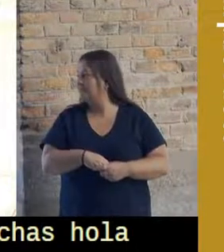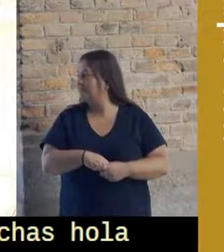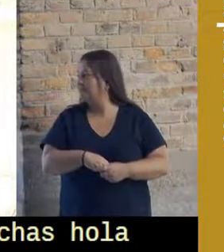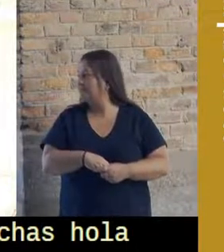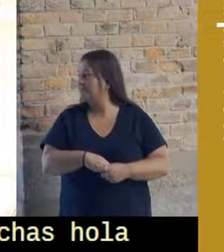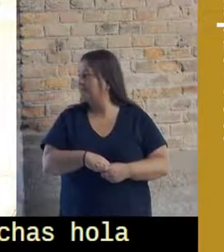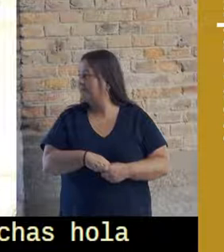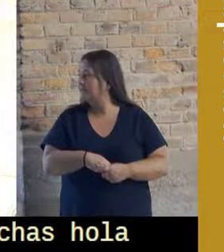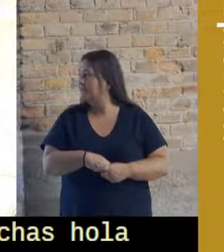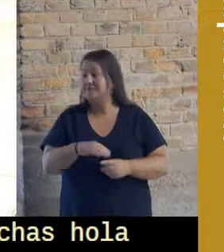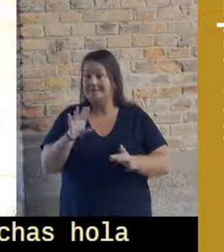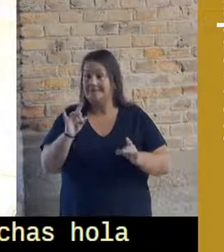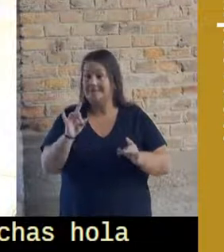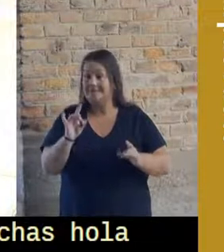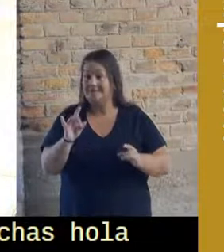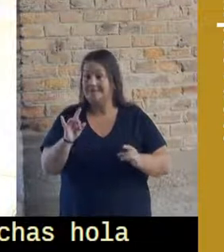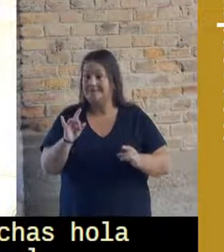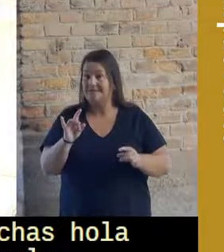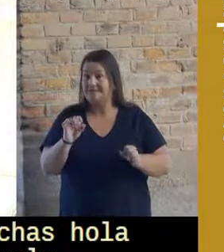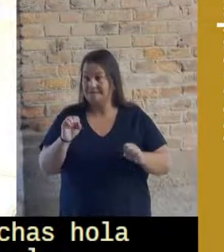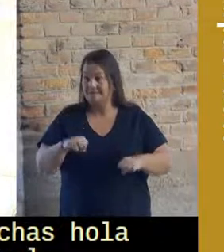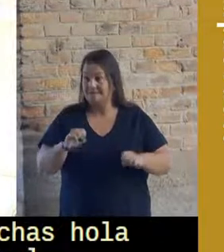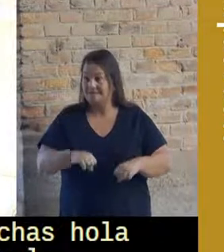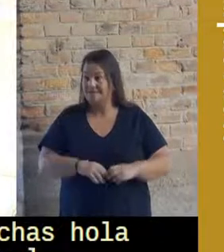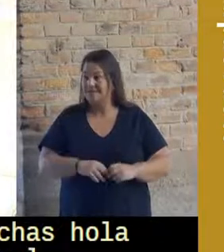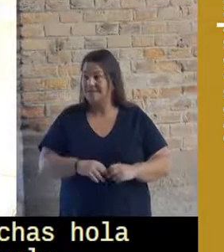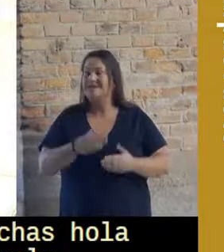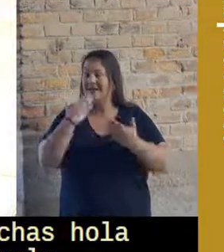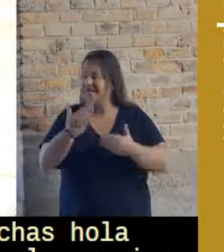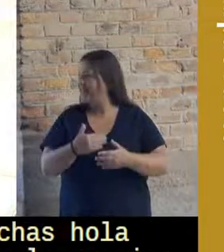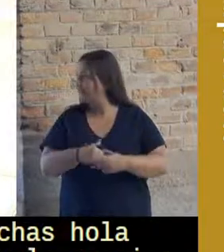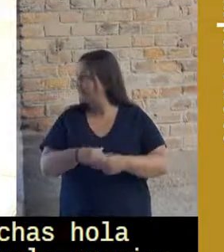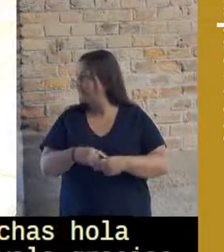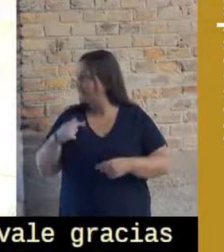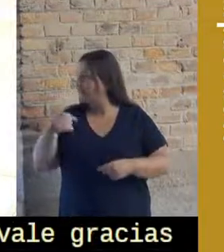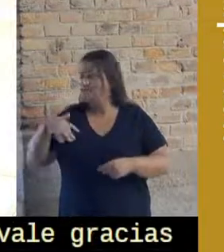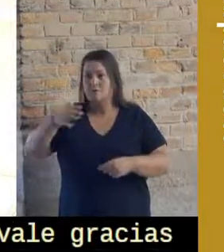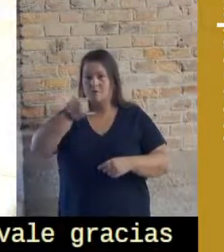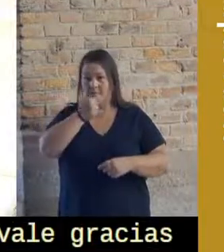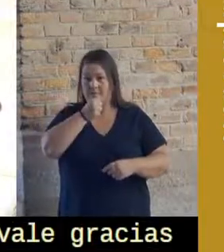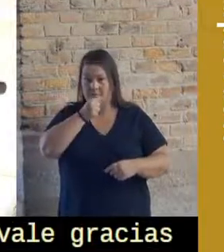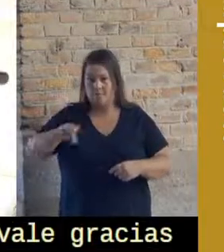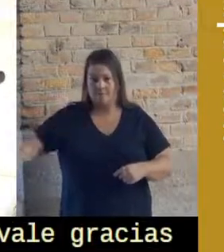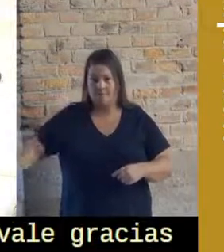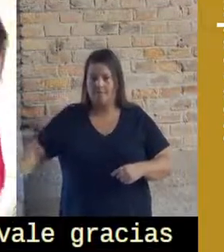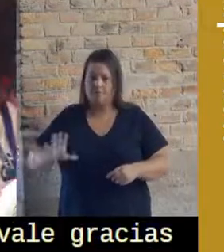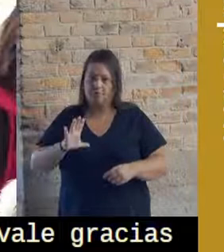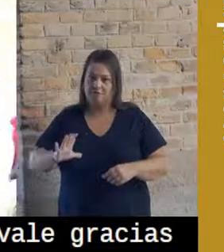que ya sí vale Gracias pues esto lo dejo por aquí